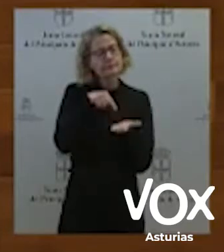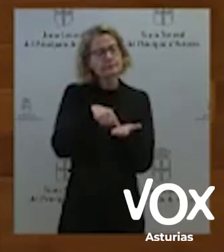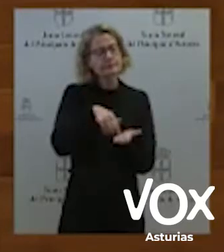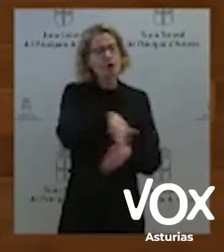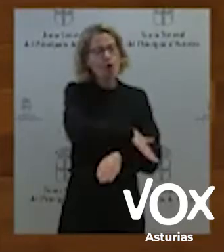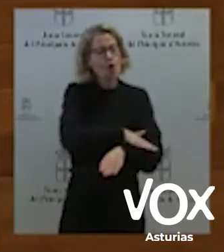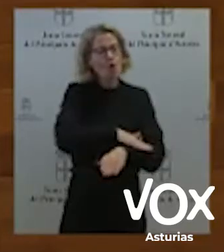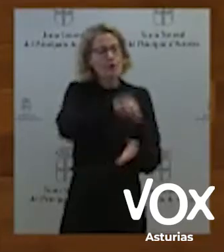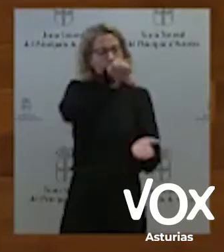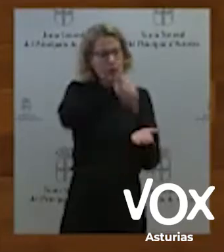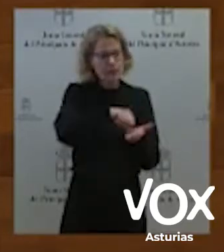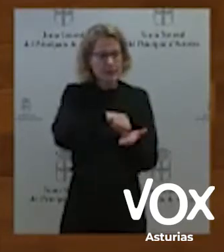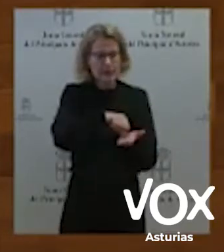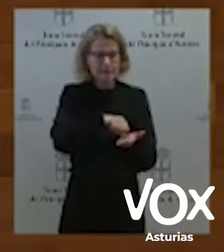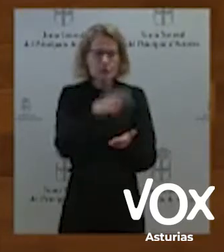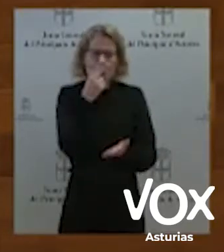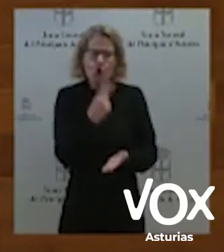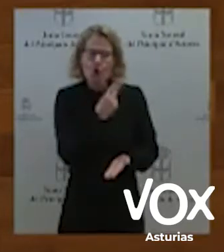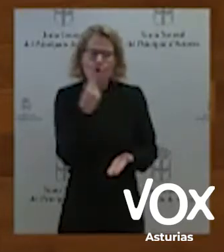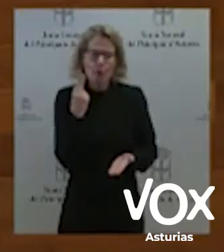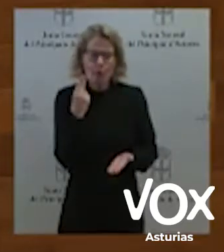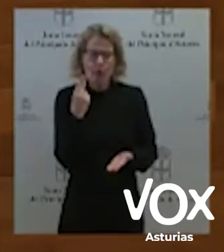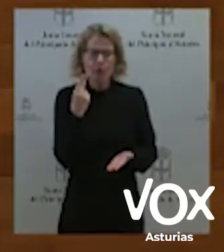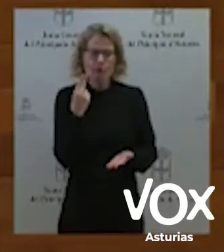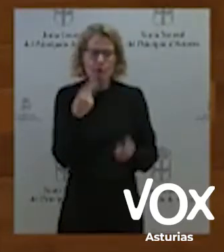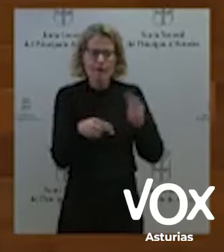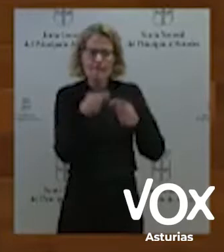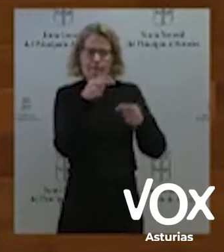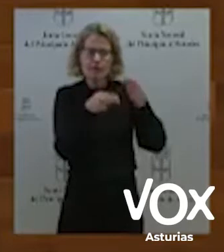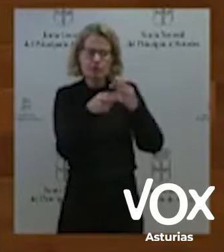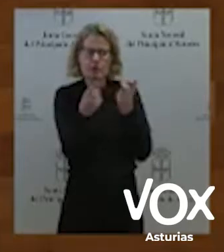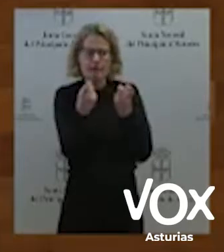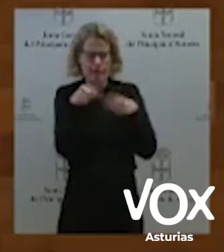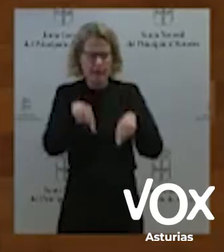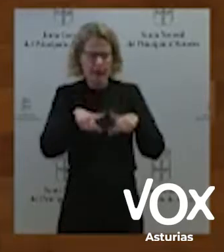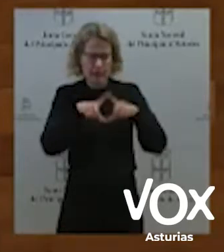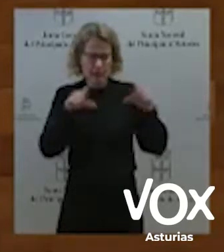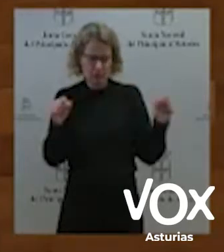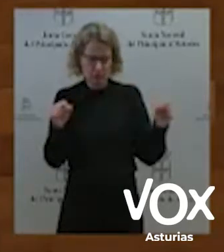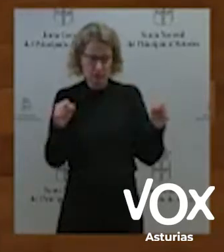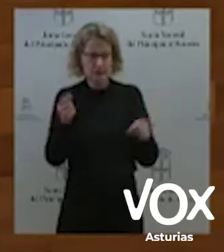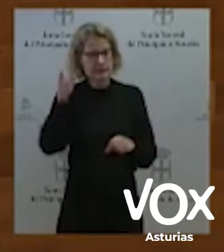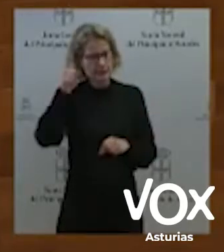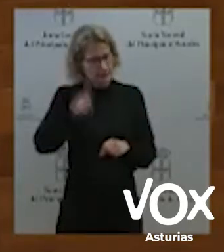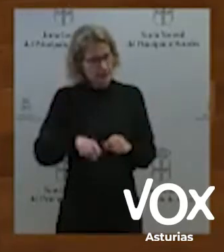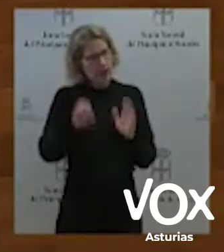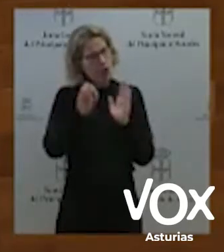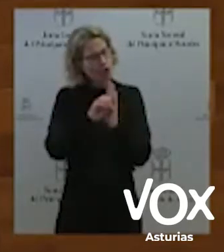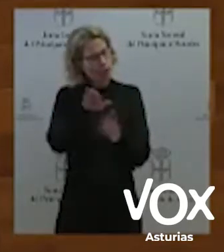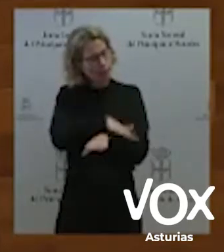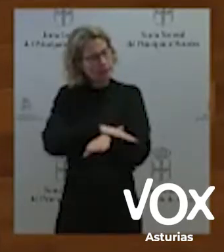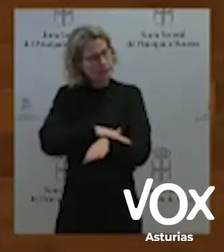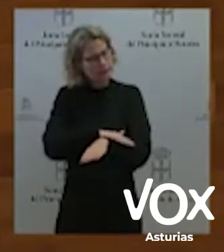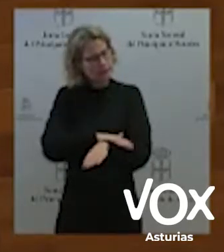ejecutar las infraestructuras pendientes en la región, así como la anulación de la orden ministerial que considera al lobo como una especie